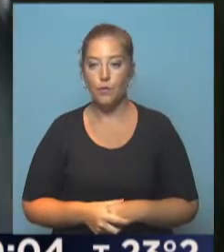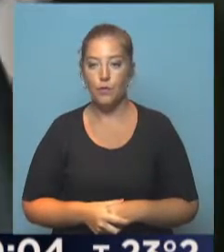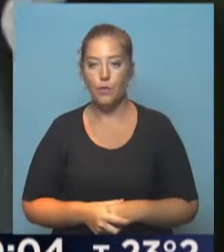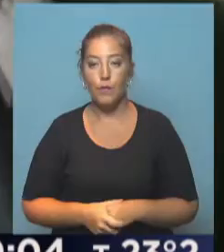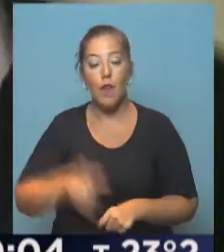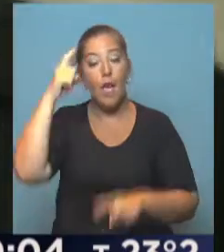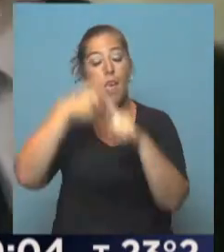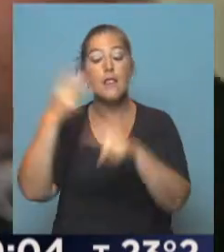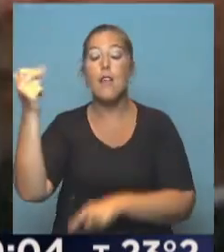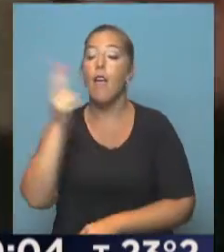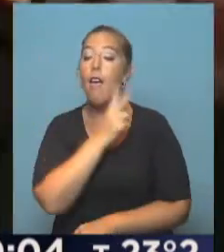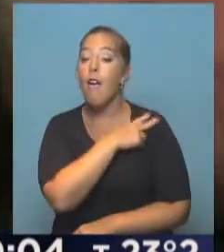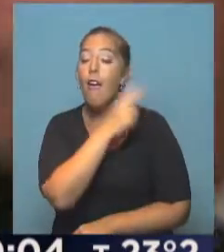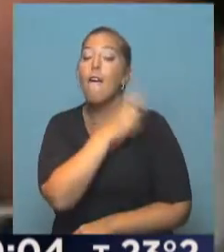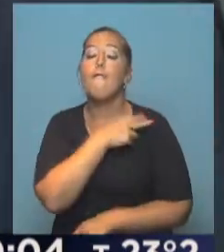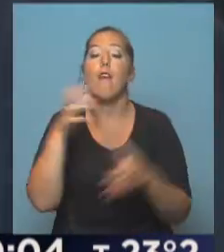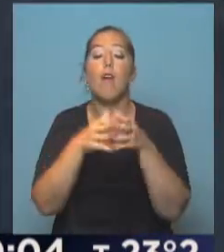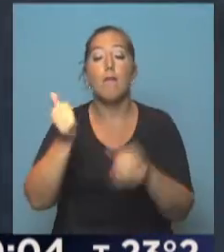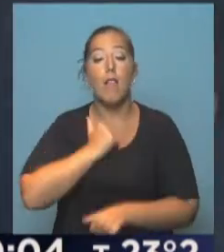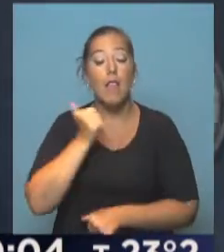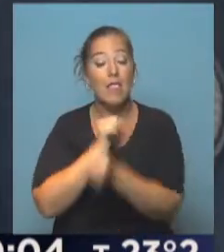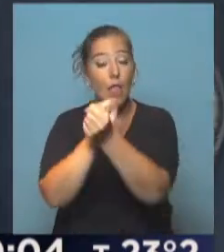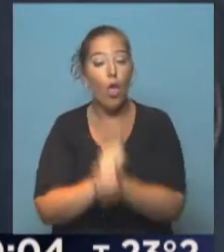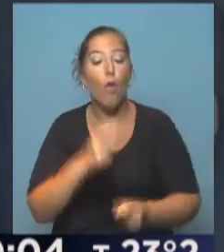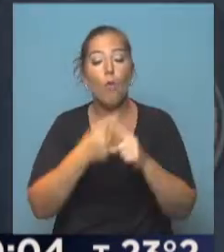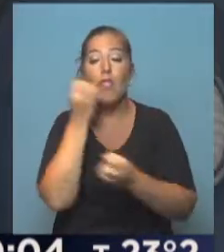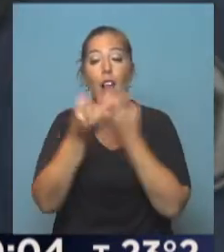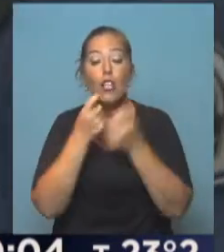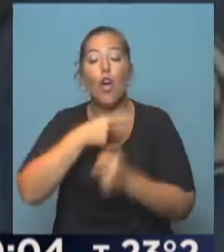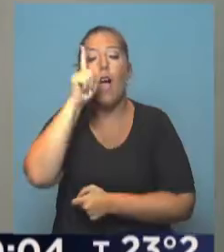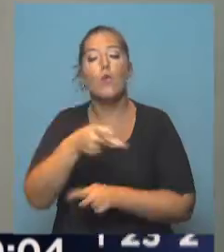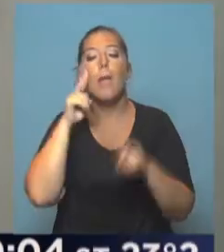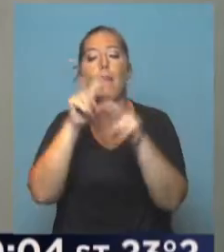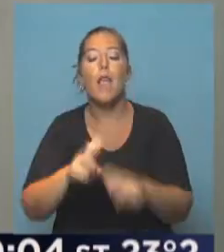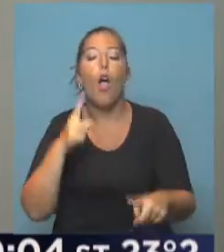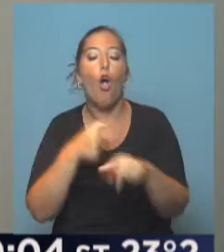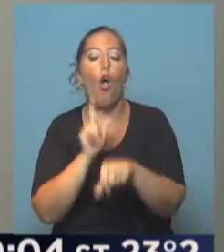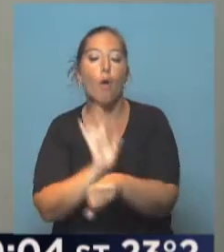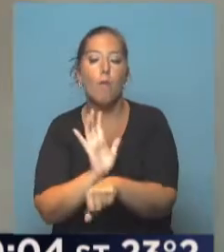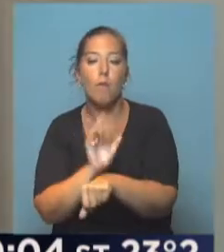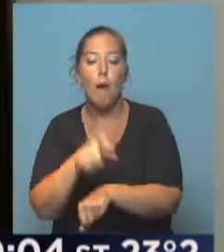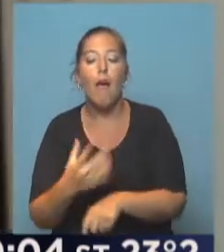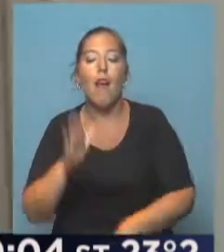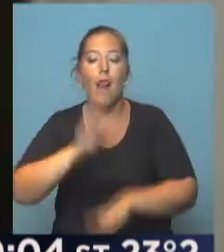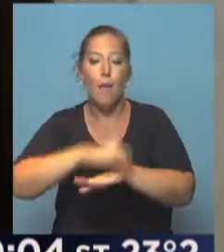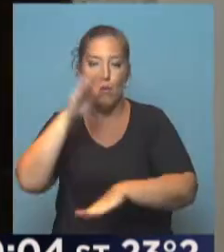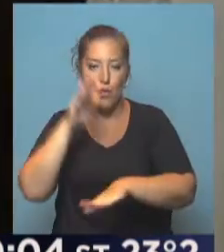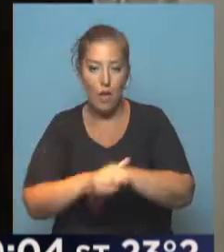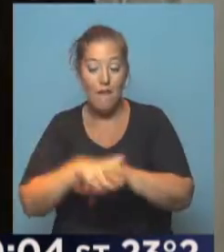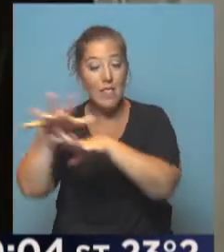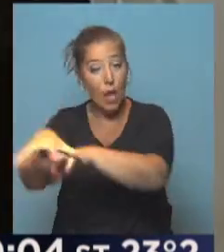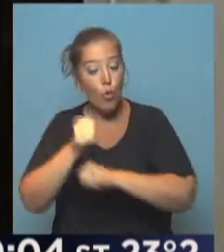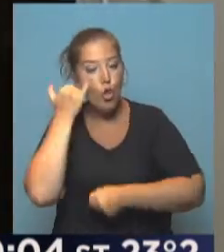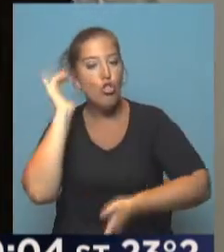El ex jefe del ejército quedó detenido luego de prestar declaración en la causa que lo investiga como uno de los presuntos responsables del secuestro